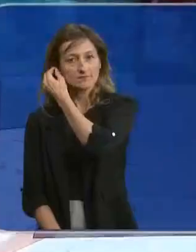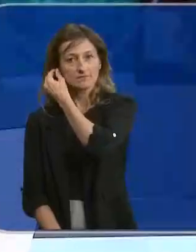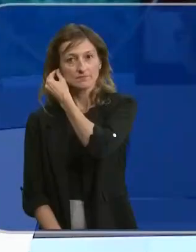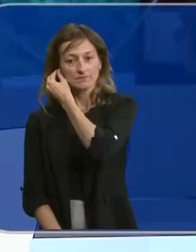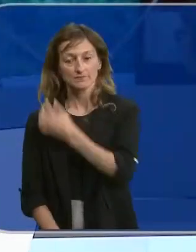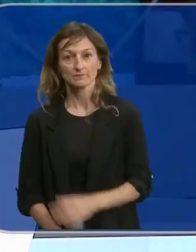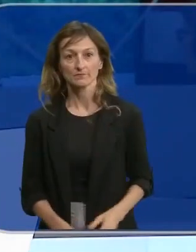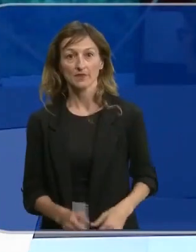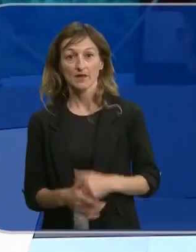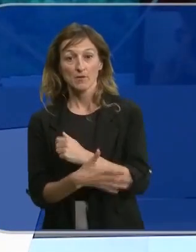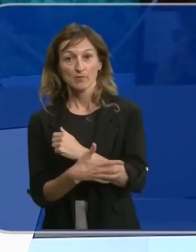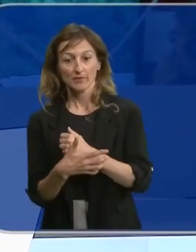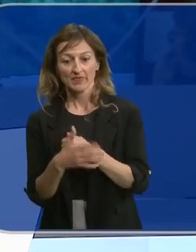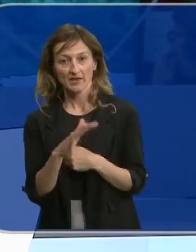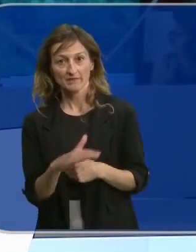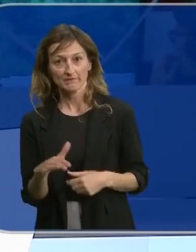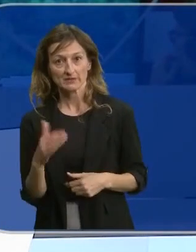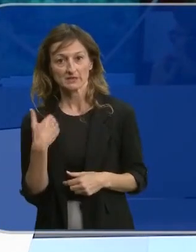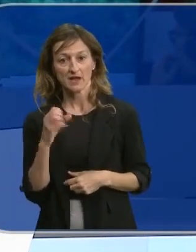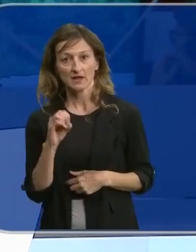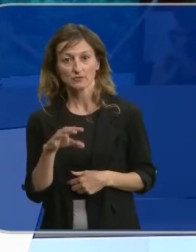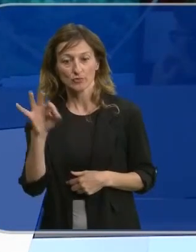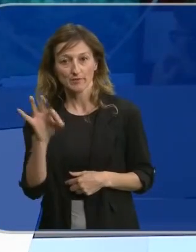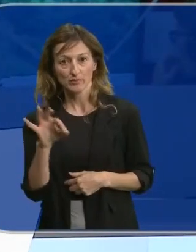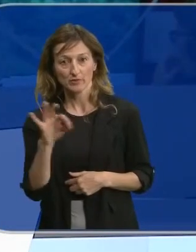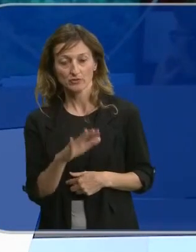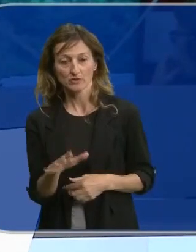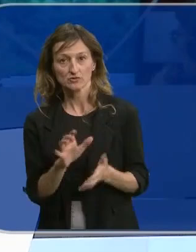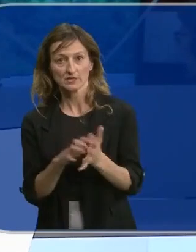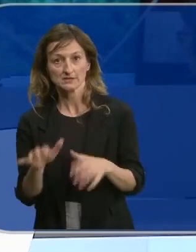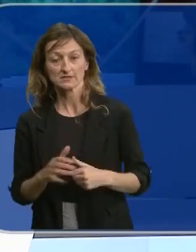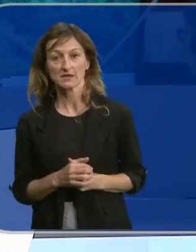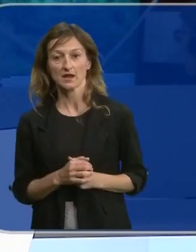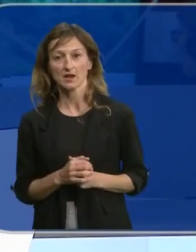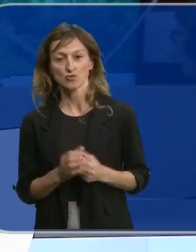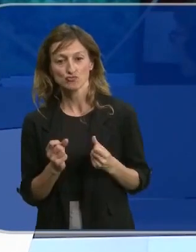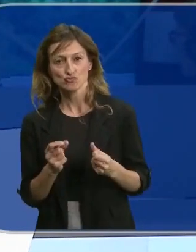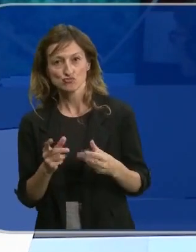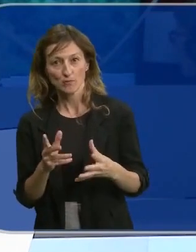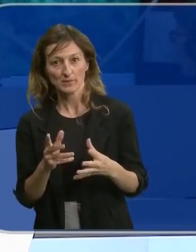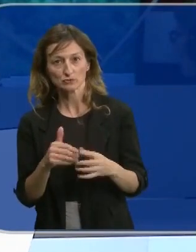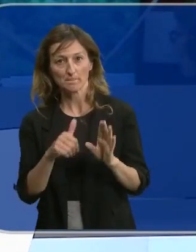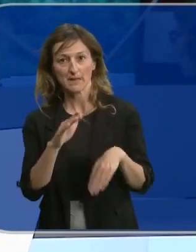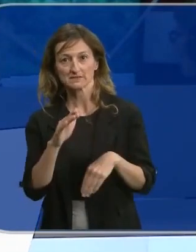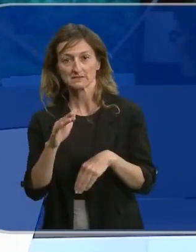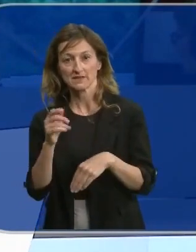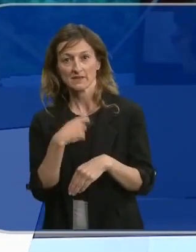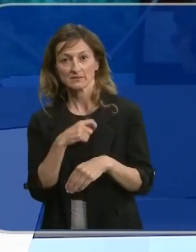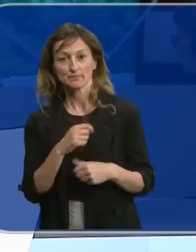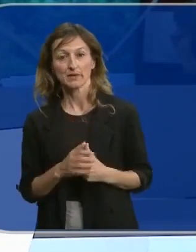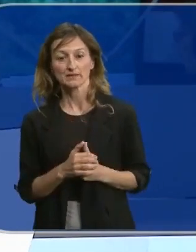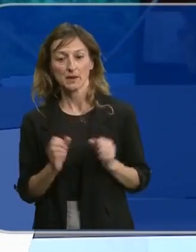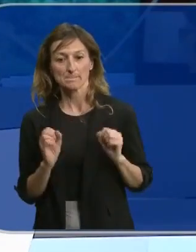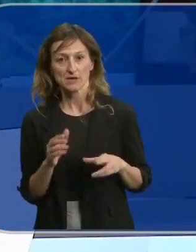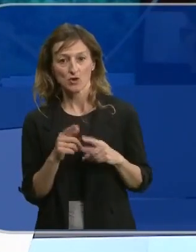podemos la pobreza infantil severa ya alcanza el 14 por de niños en Castilla León una cifra que está por encima de la media nacional y que ha